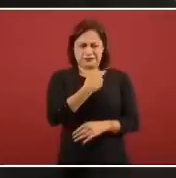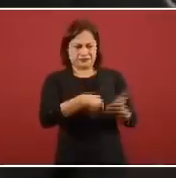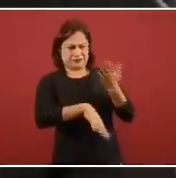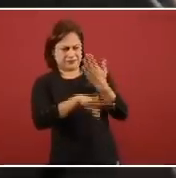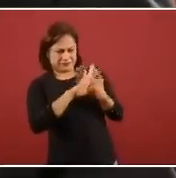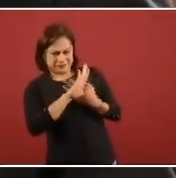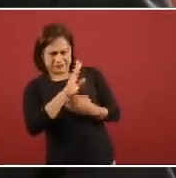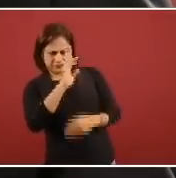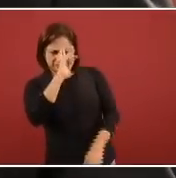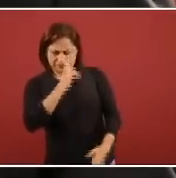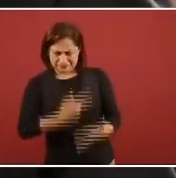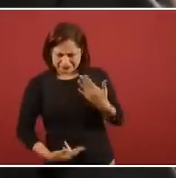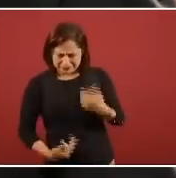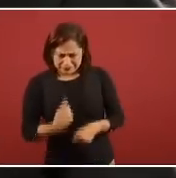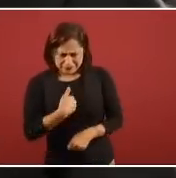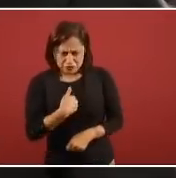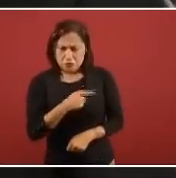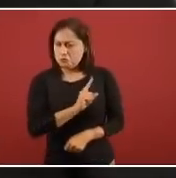el respeto.